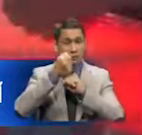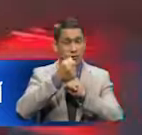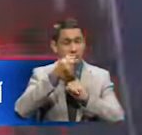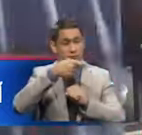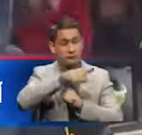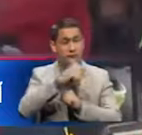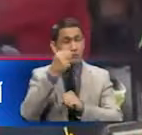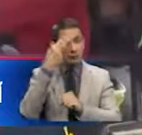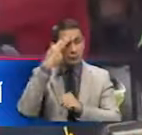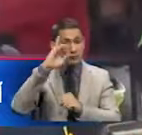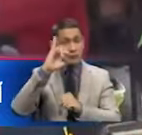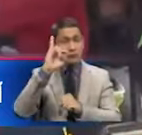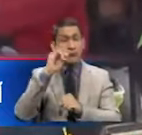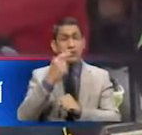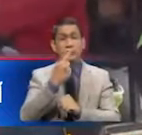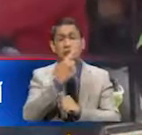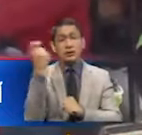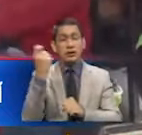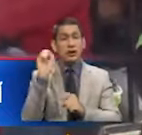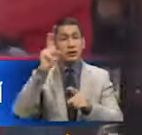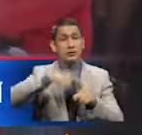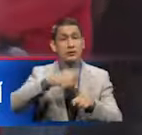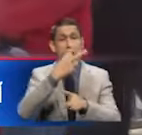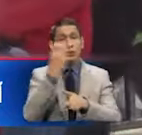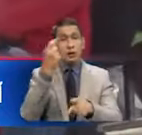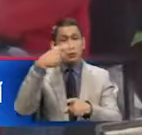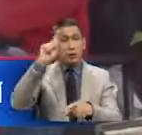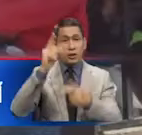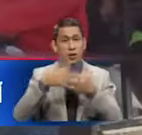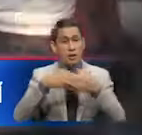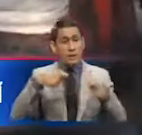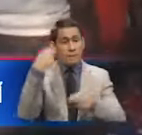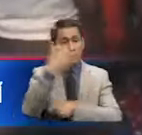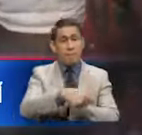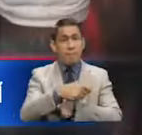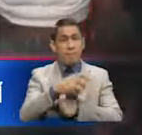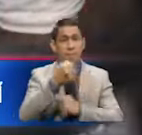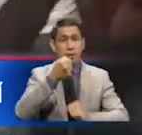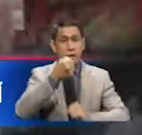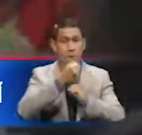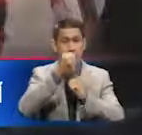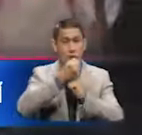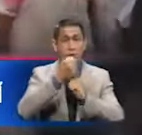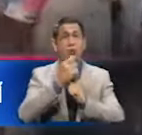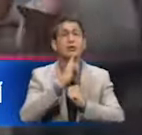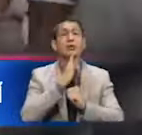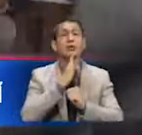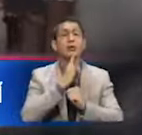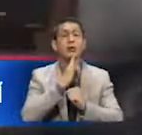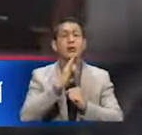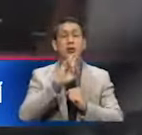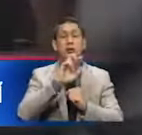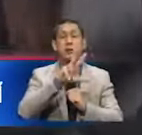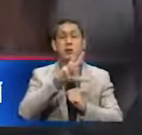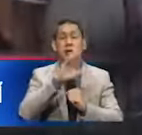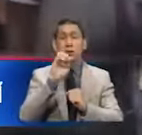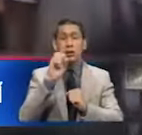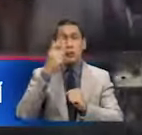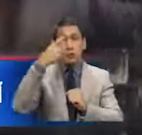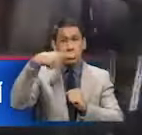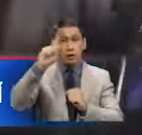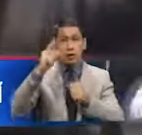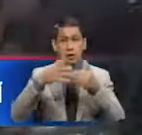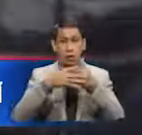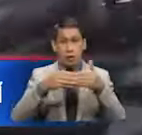misión de 100 millones a 200 millones de dólares, lo que constituye un apoyo total estadounidense de 300 millones de dólares a